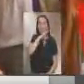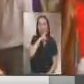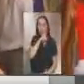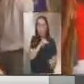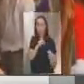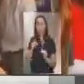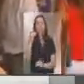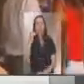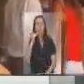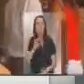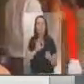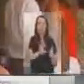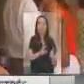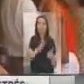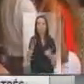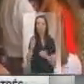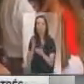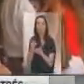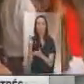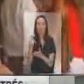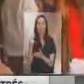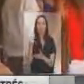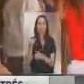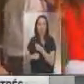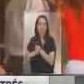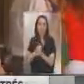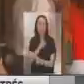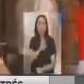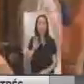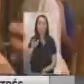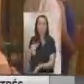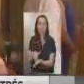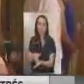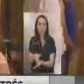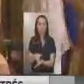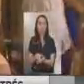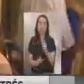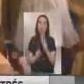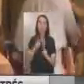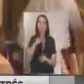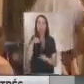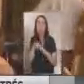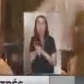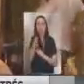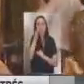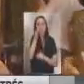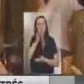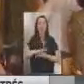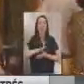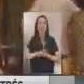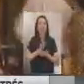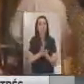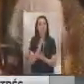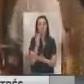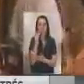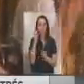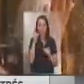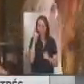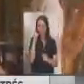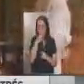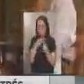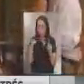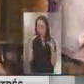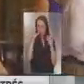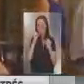adultos y para los niños entre 6 y 12 años 99 mil pesos. Y solo para aquellos que quieran entrar a la fiesta, que es a partir de las 23:30 horas, que tienen